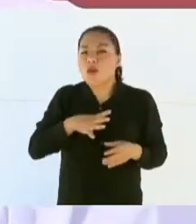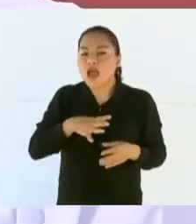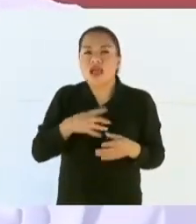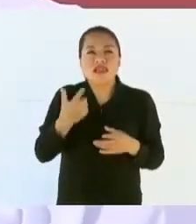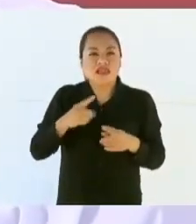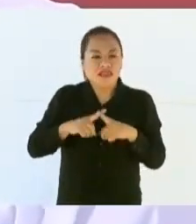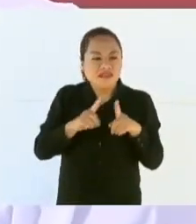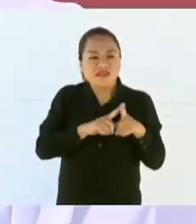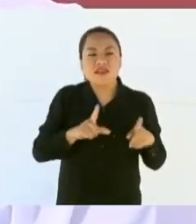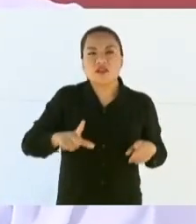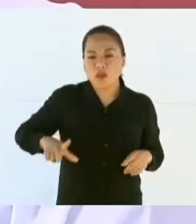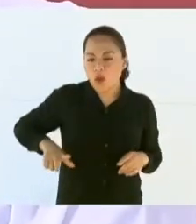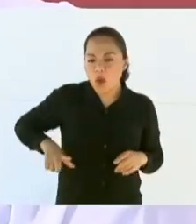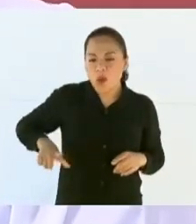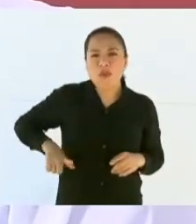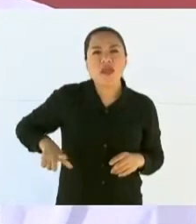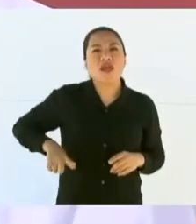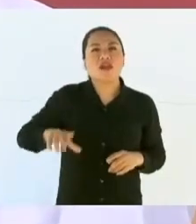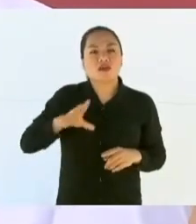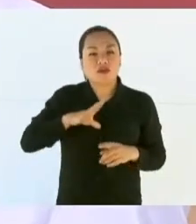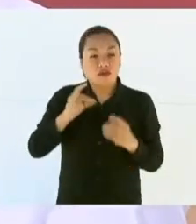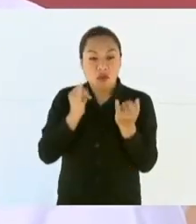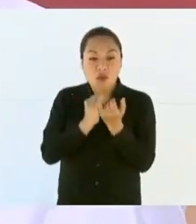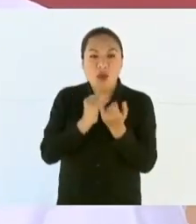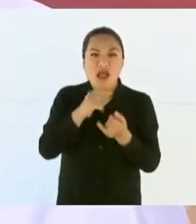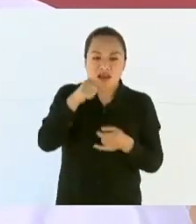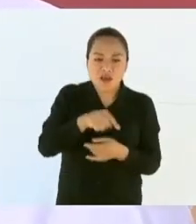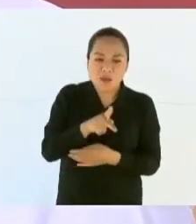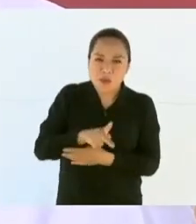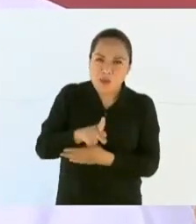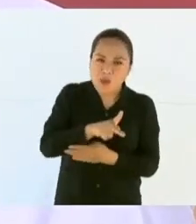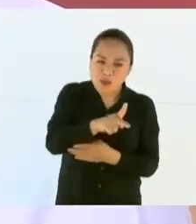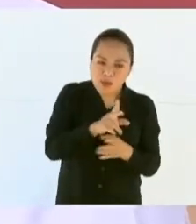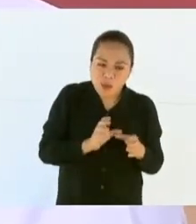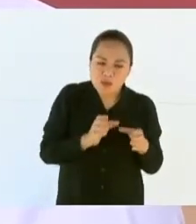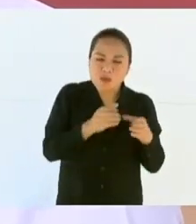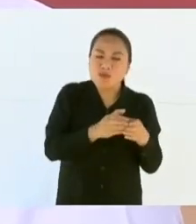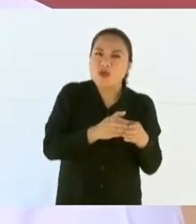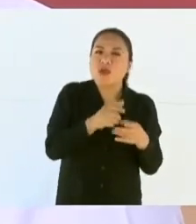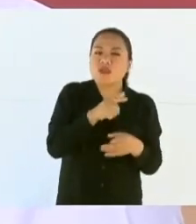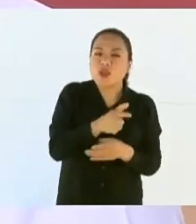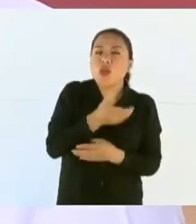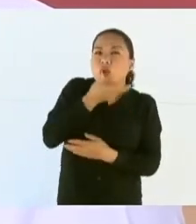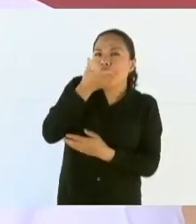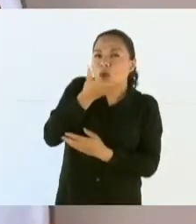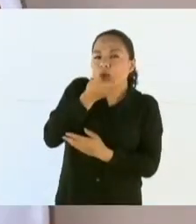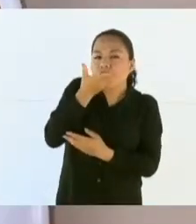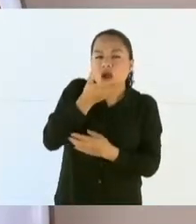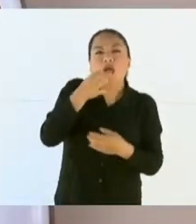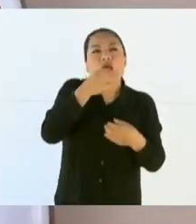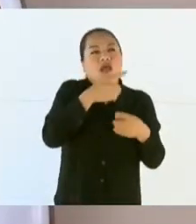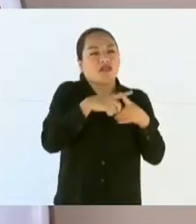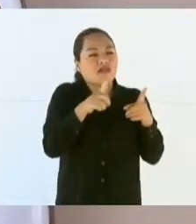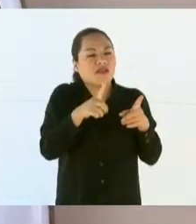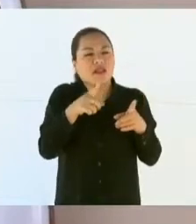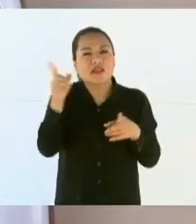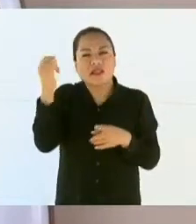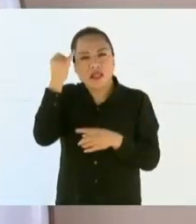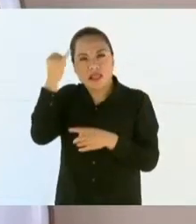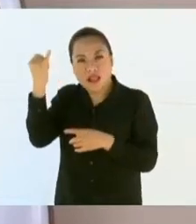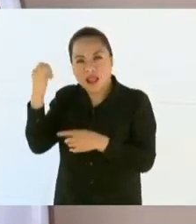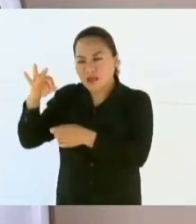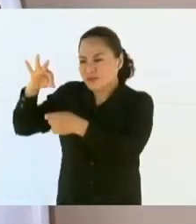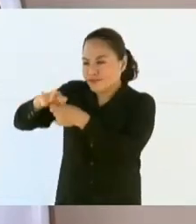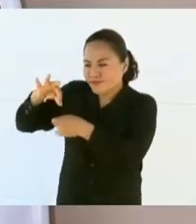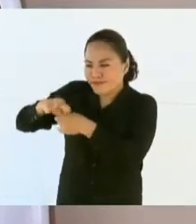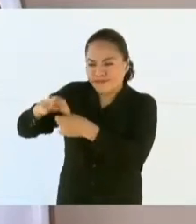gobiernos de usos y costumbres, no existe el tequio,